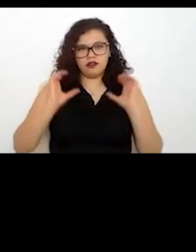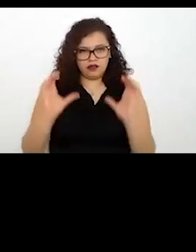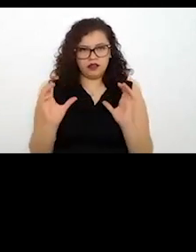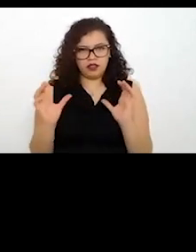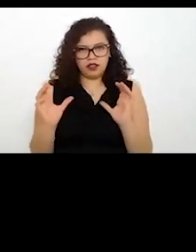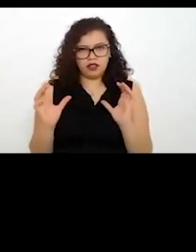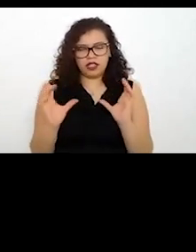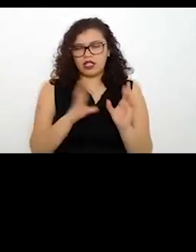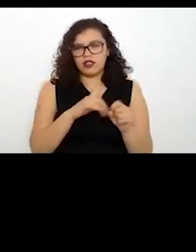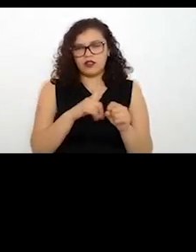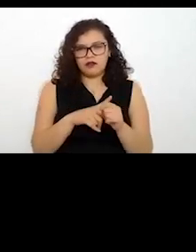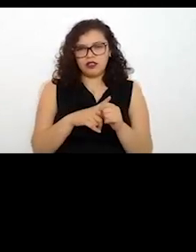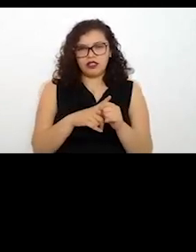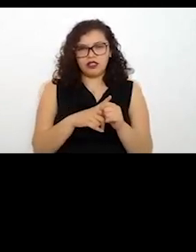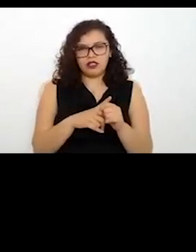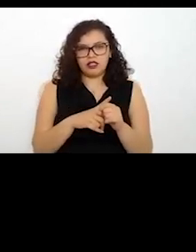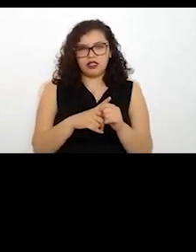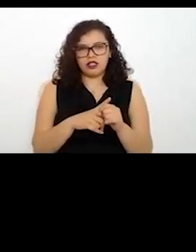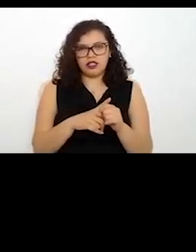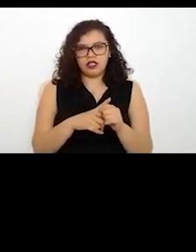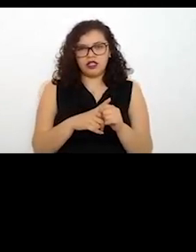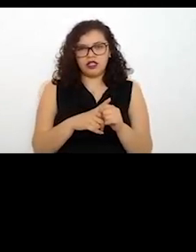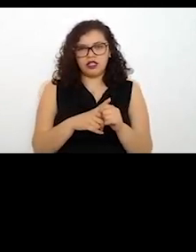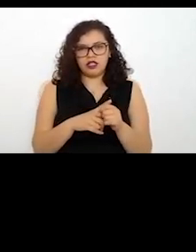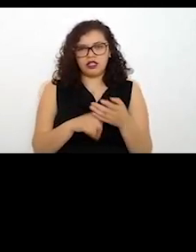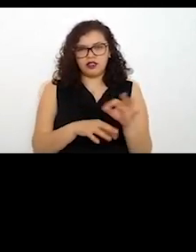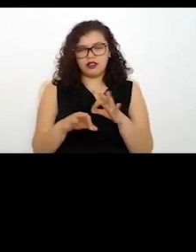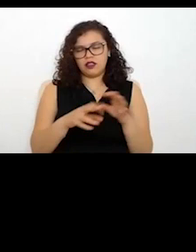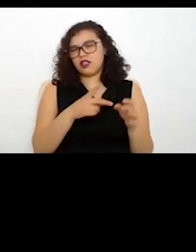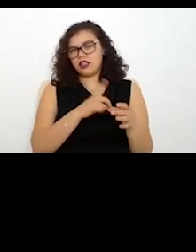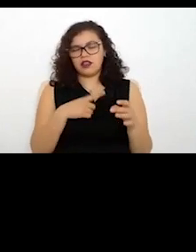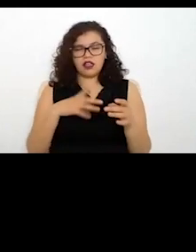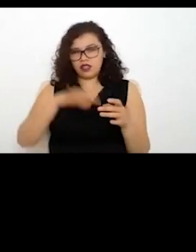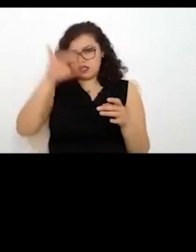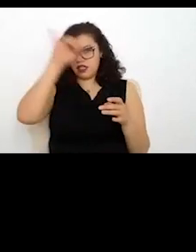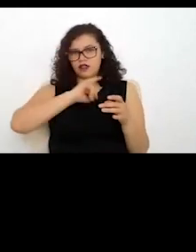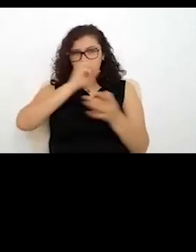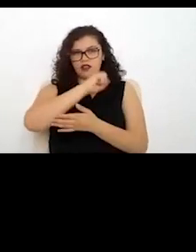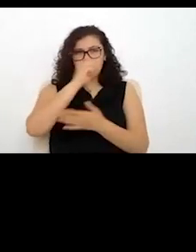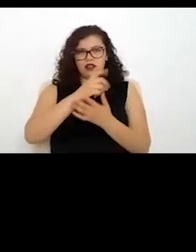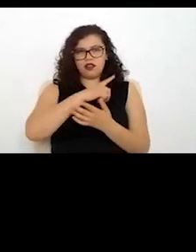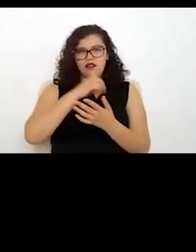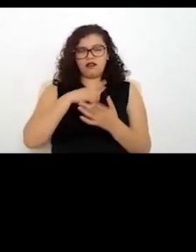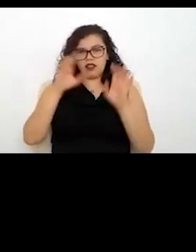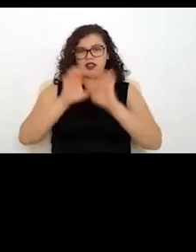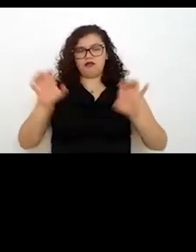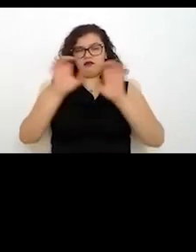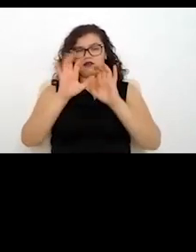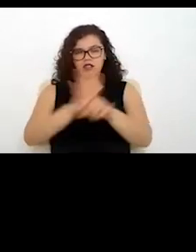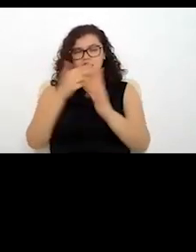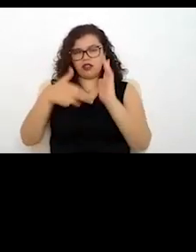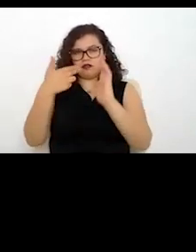digamos, especial en la guarda de los equipos, debido a que el patrón está obligado a entregar los equipos, las herramientas de